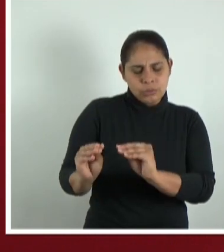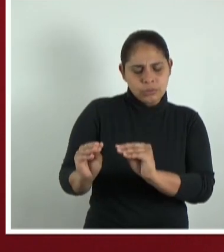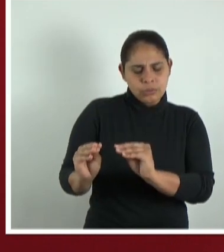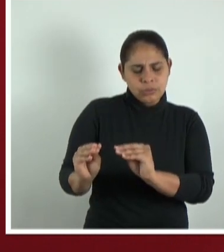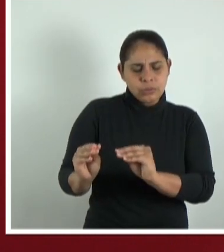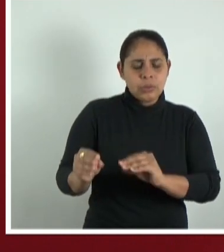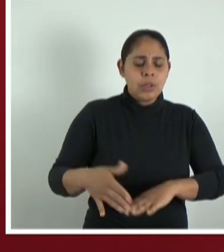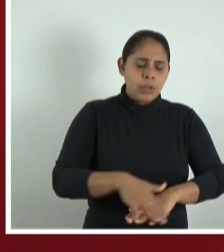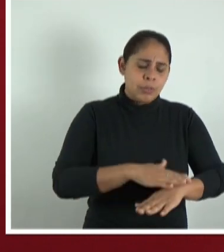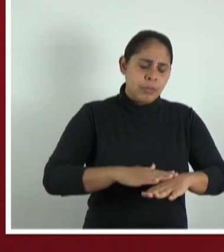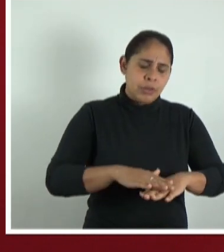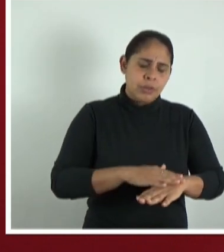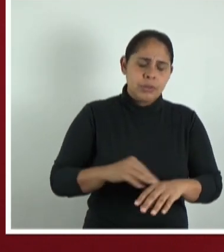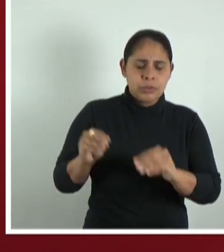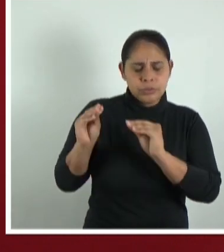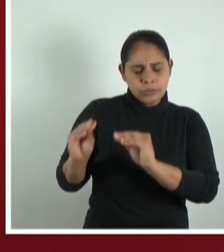tu perdón